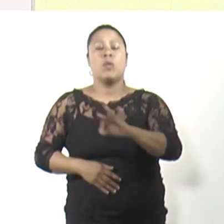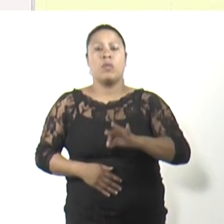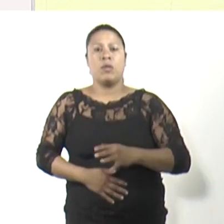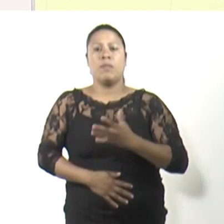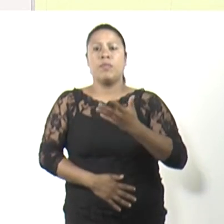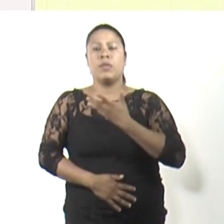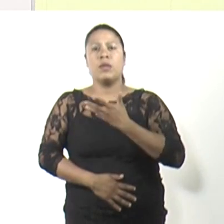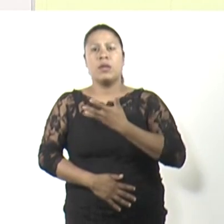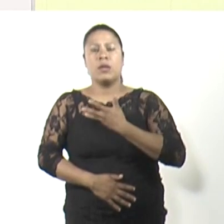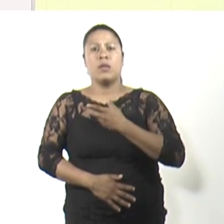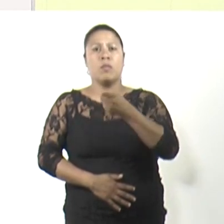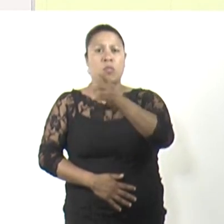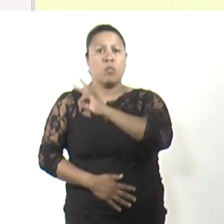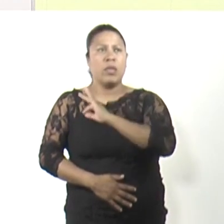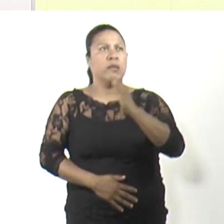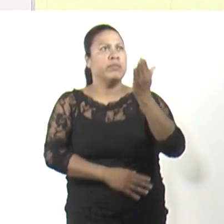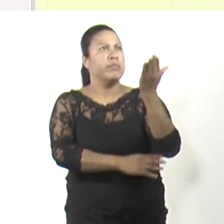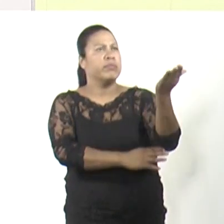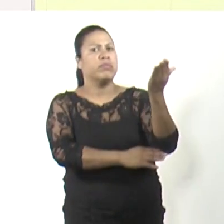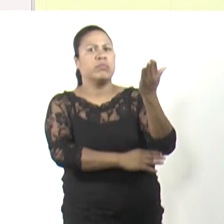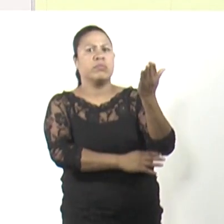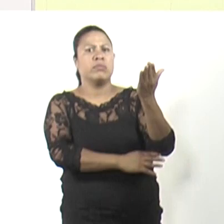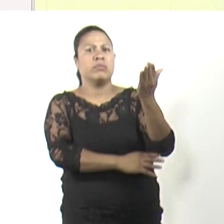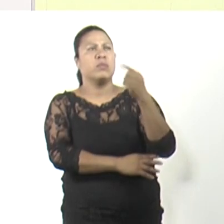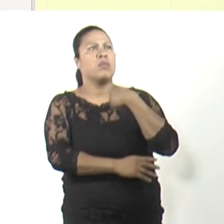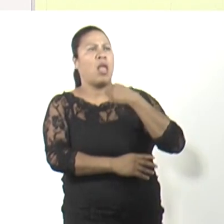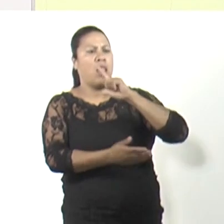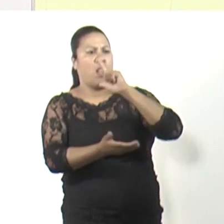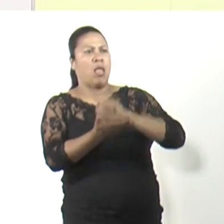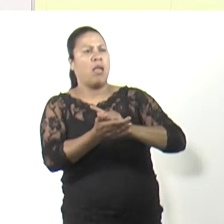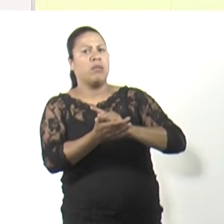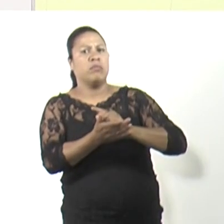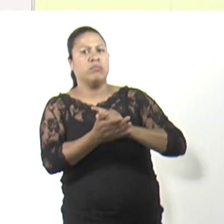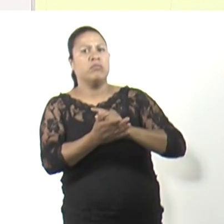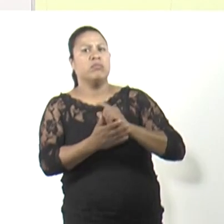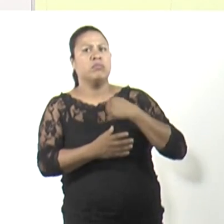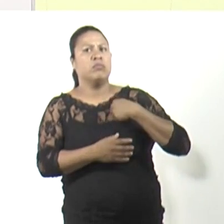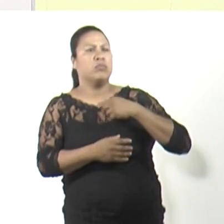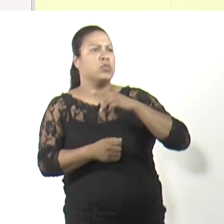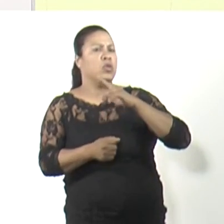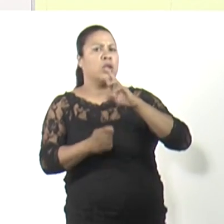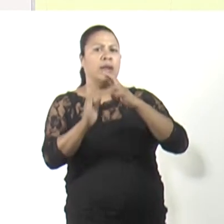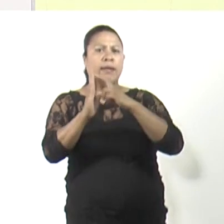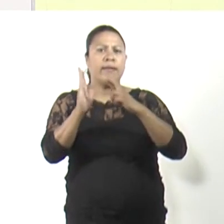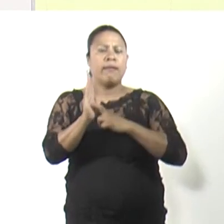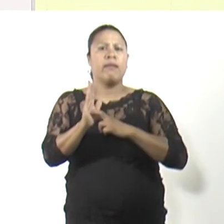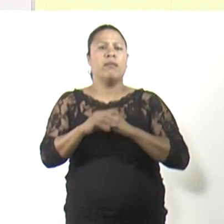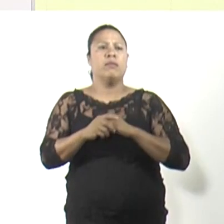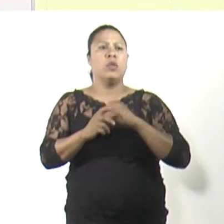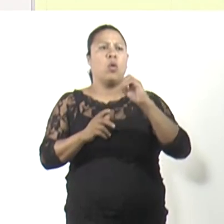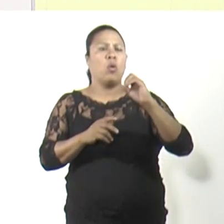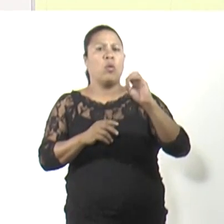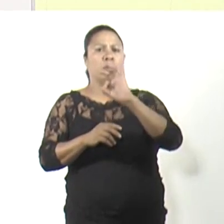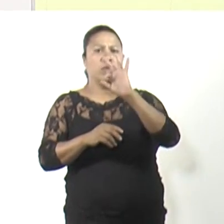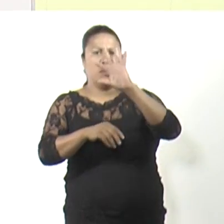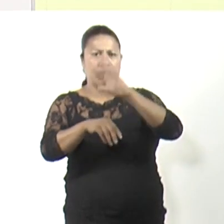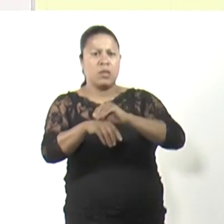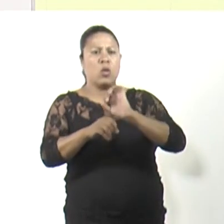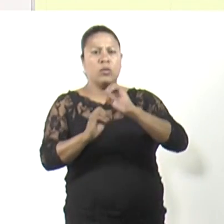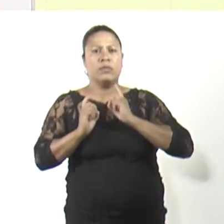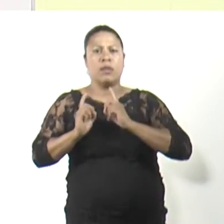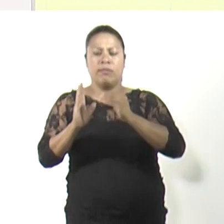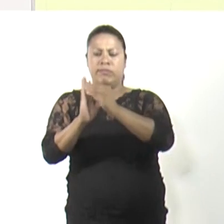tener o exigir lo que la ley o una norma o una regla permite o